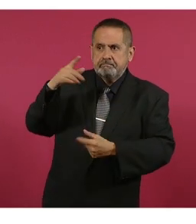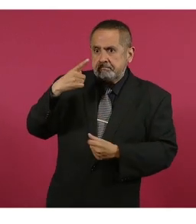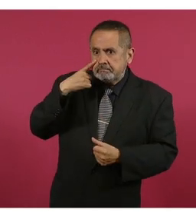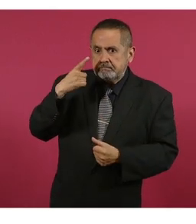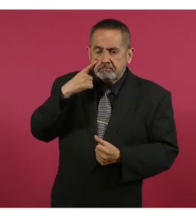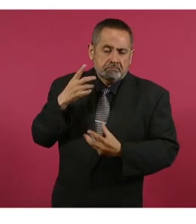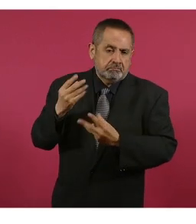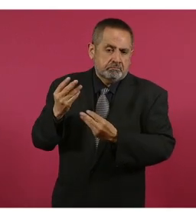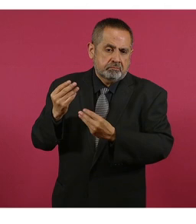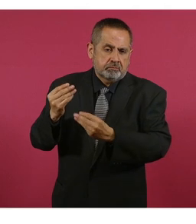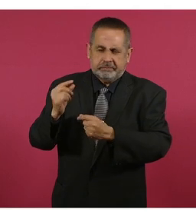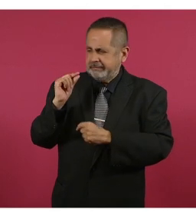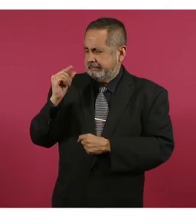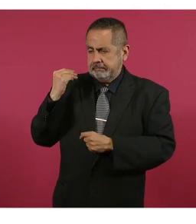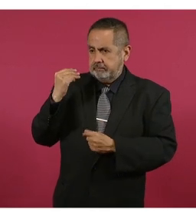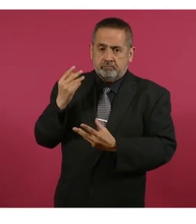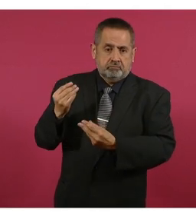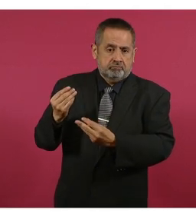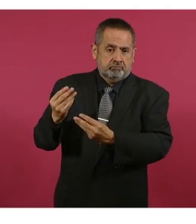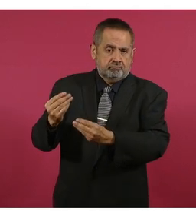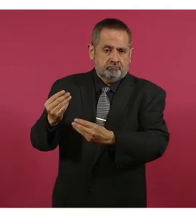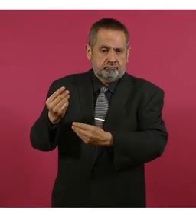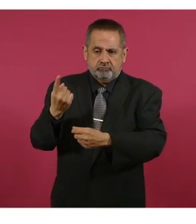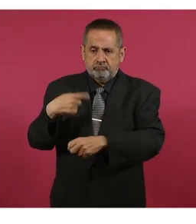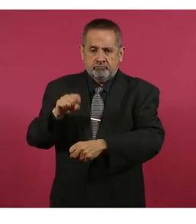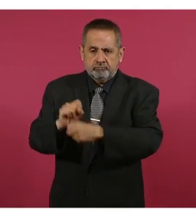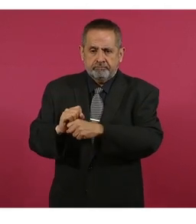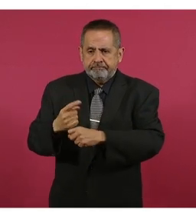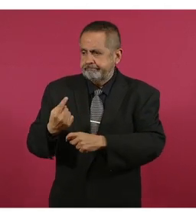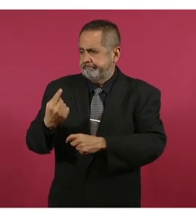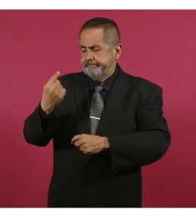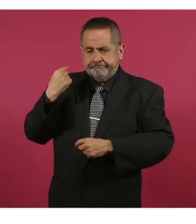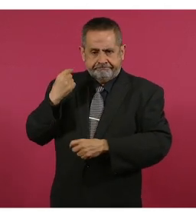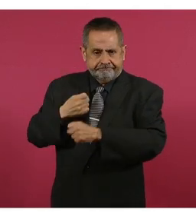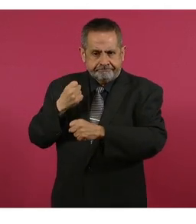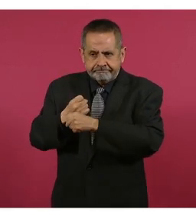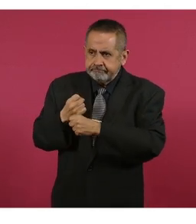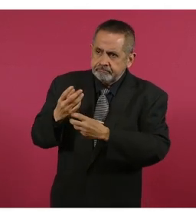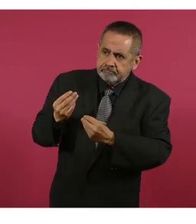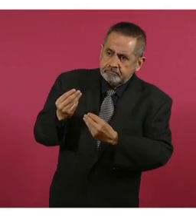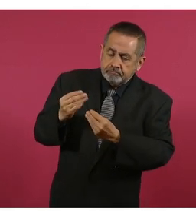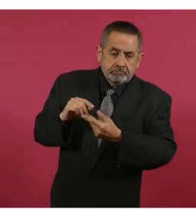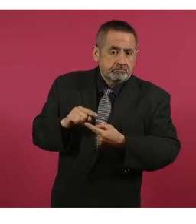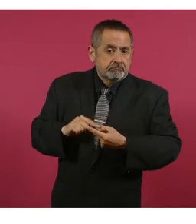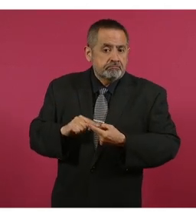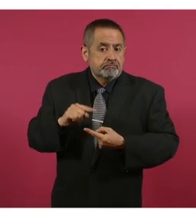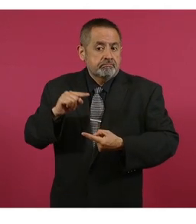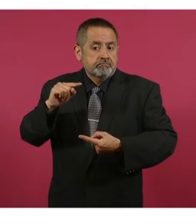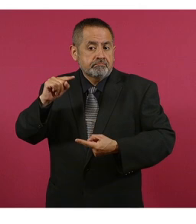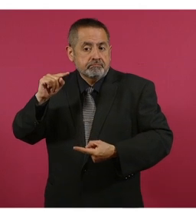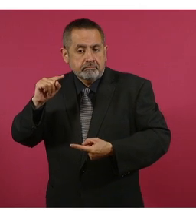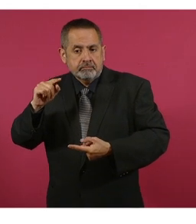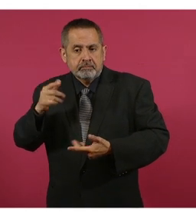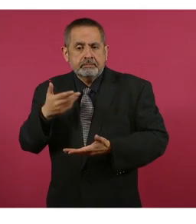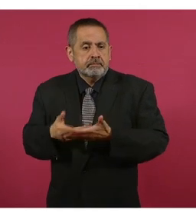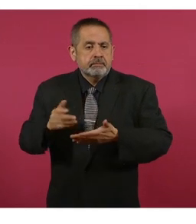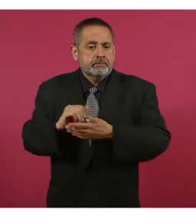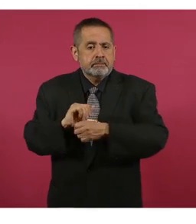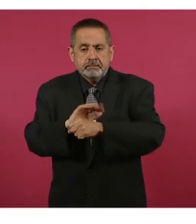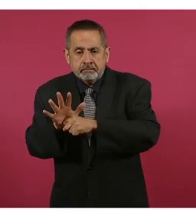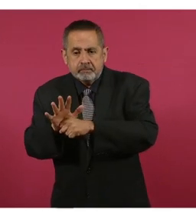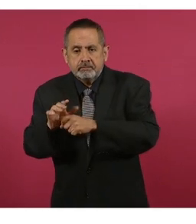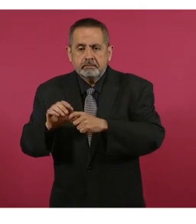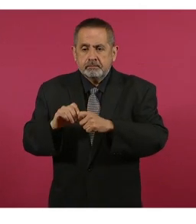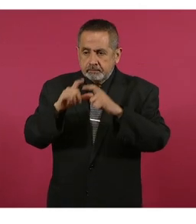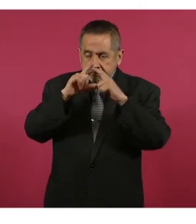casos en las últimas semanas del año pasado, ya por lo menos la parte de COVID y de